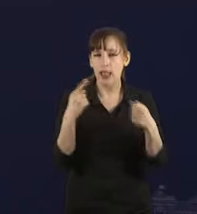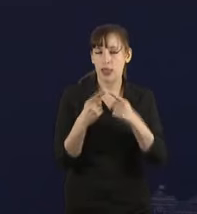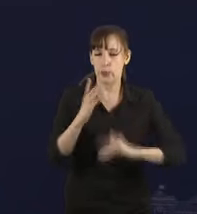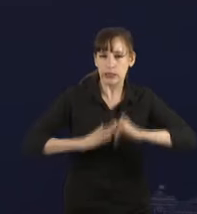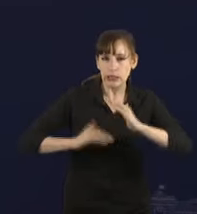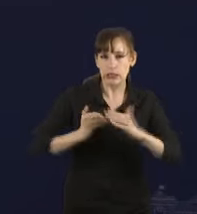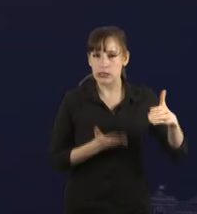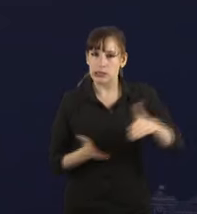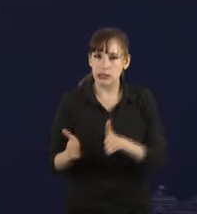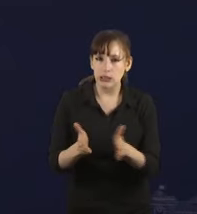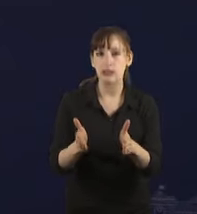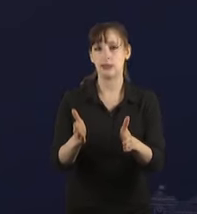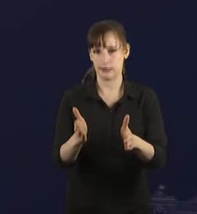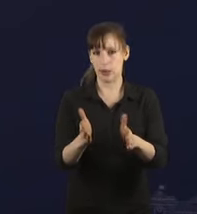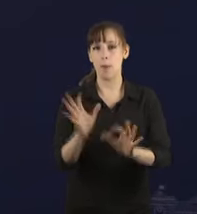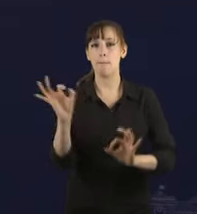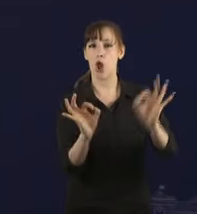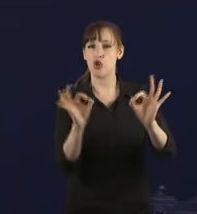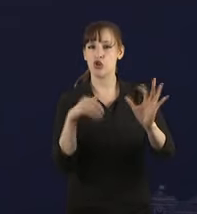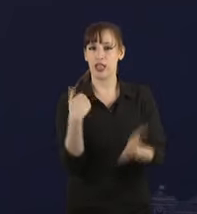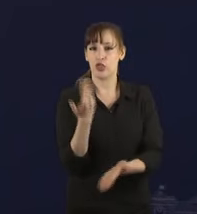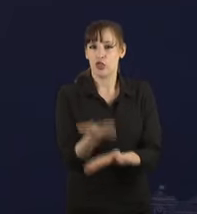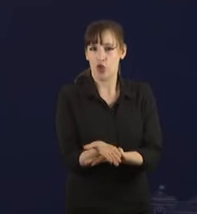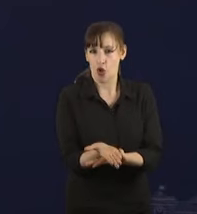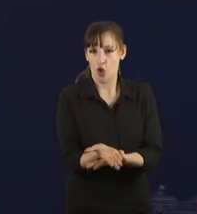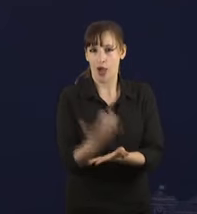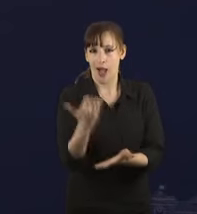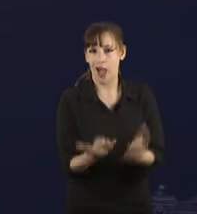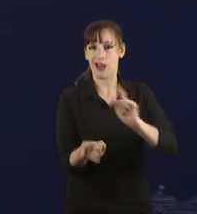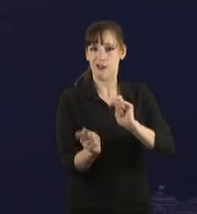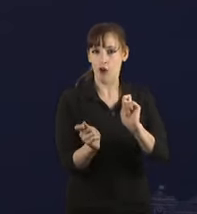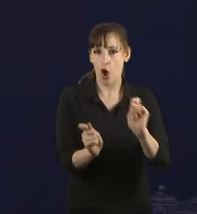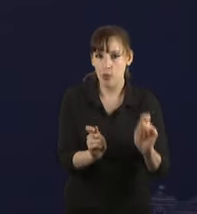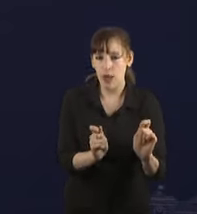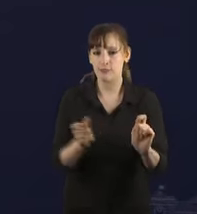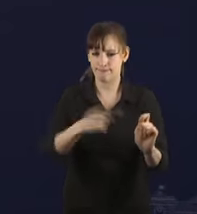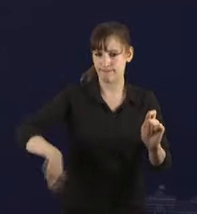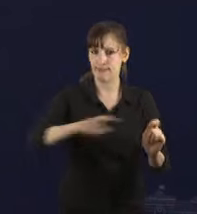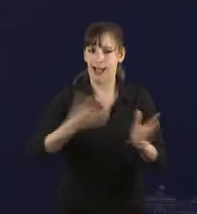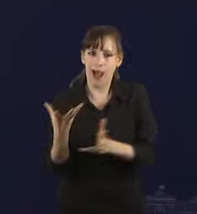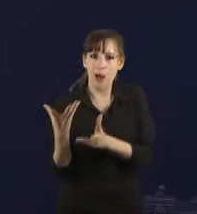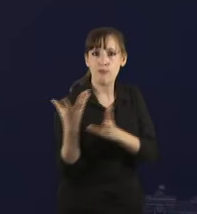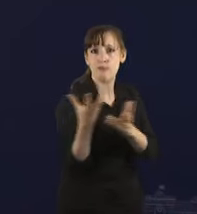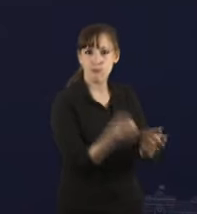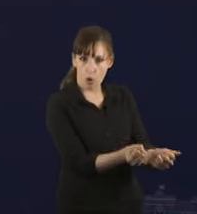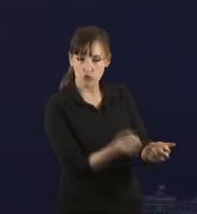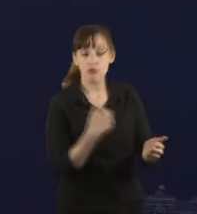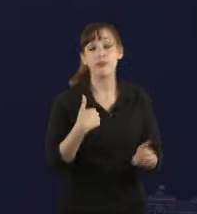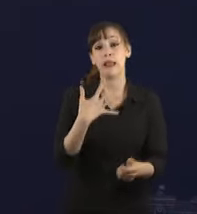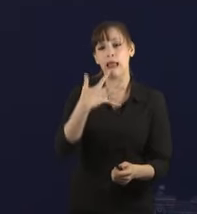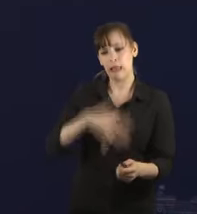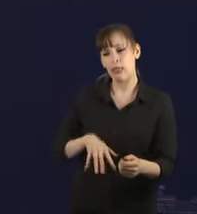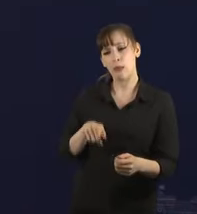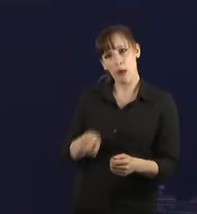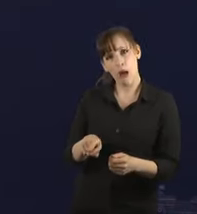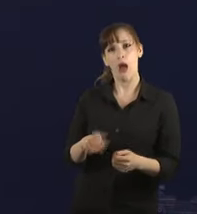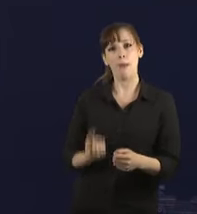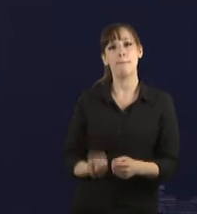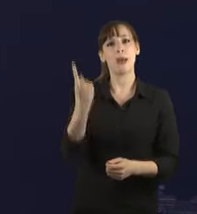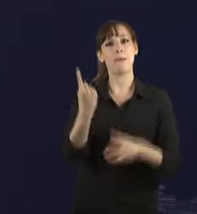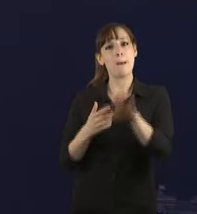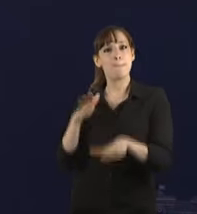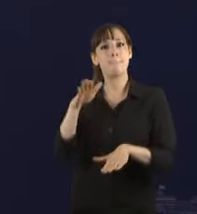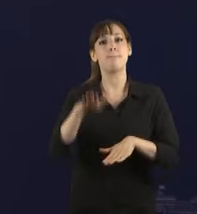están acompañando este proyecto de reformas desde ya que lo entendemos como un primer paso y Esperamos que se